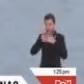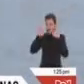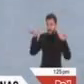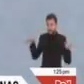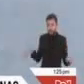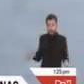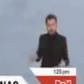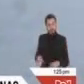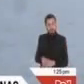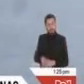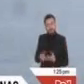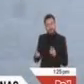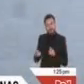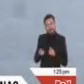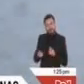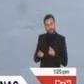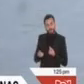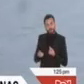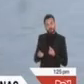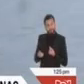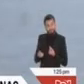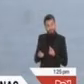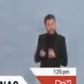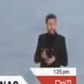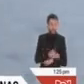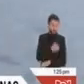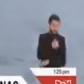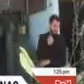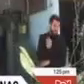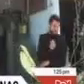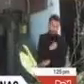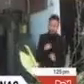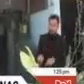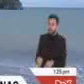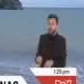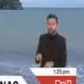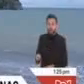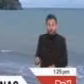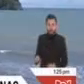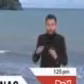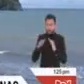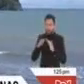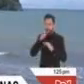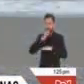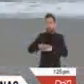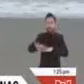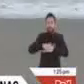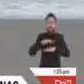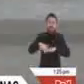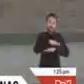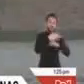porque antes nos habían dado lo que necesitábamos, paciencia. Las ballenas, las sonrisas, el indescriptible paisaje, la tranquilidad